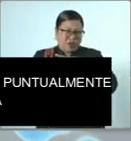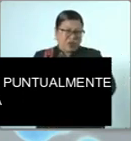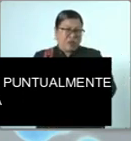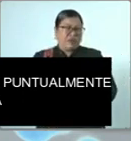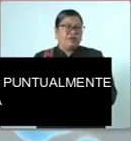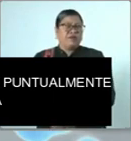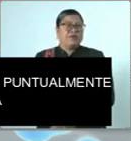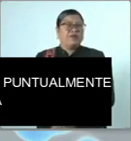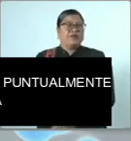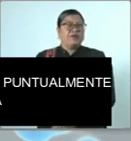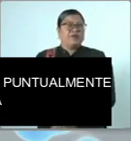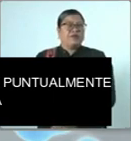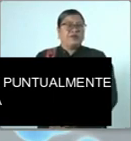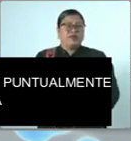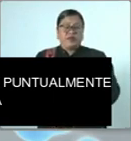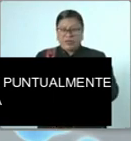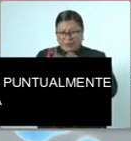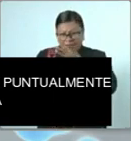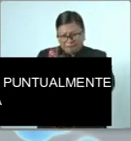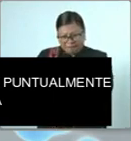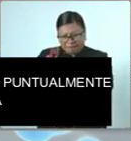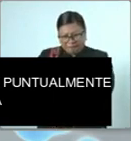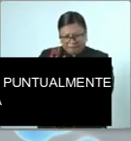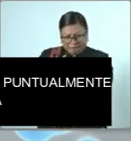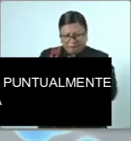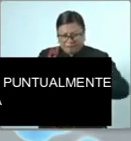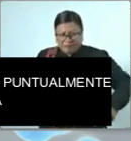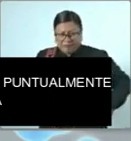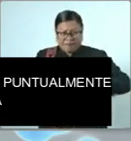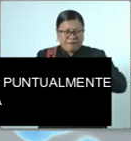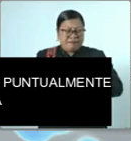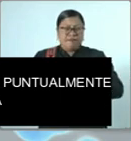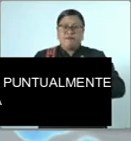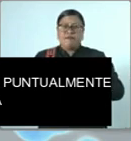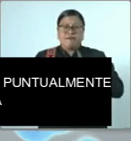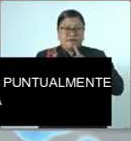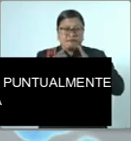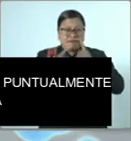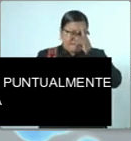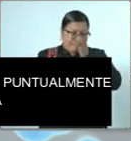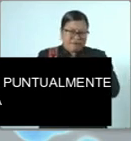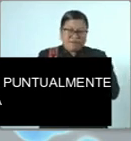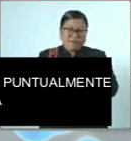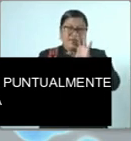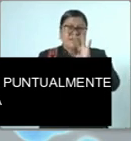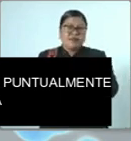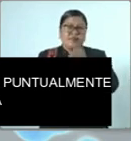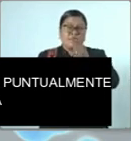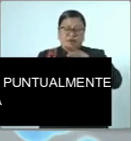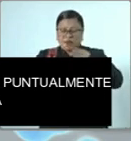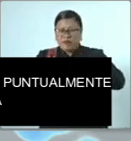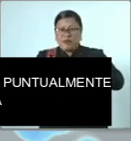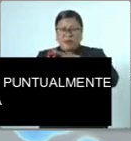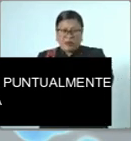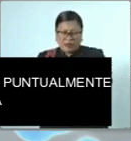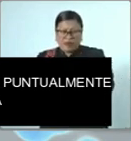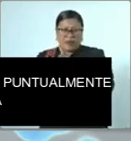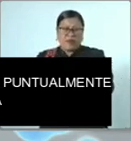sigue. Señor gobernador, quiero decirle que se ha determinado que hay 47 daños, sobre todo